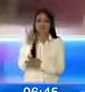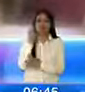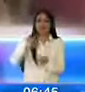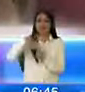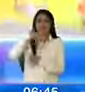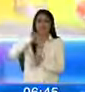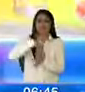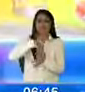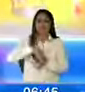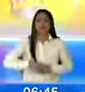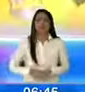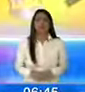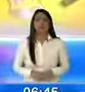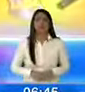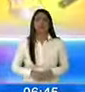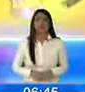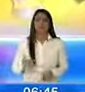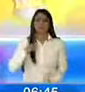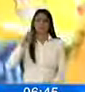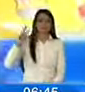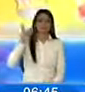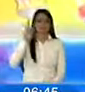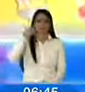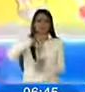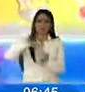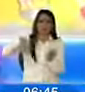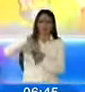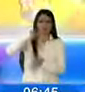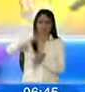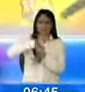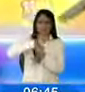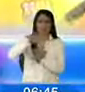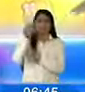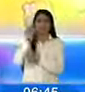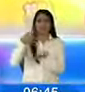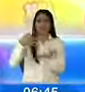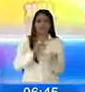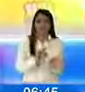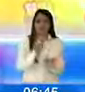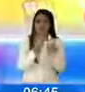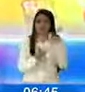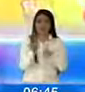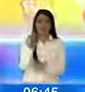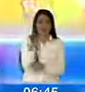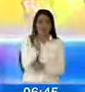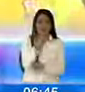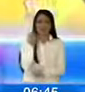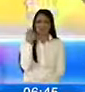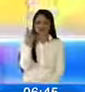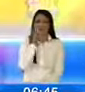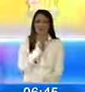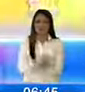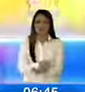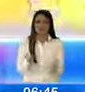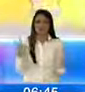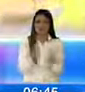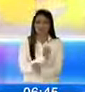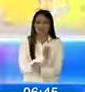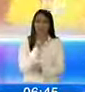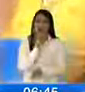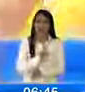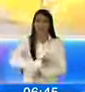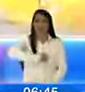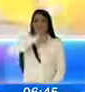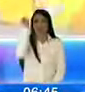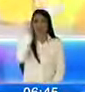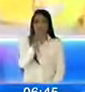vuelta electoral. Yo voy a estar en la segunda vuelta electoral y el 19 de febrero el pueblo lo va a poder comprobar. Y ahí va a ser un verdadero